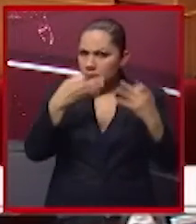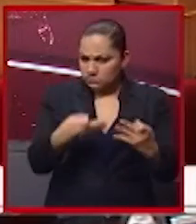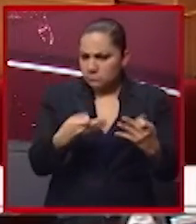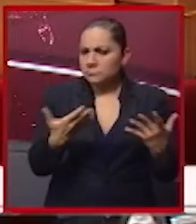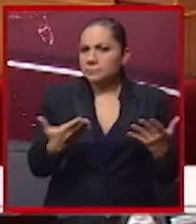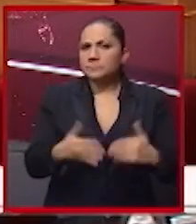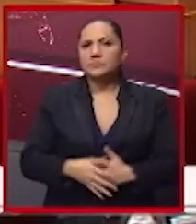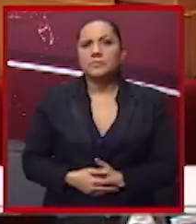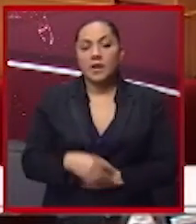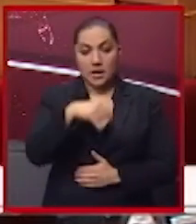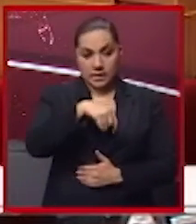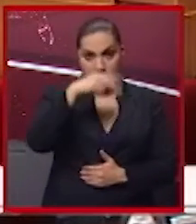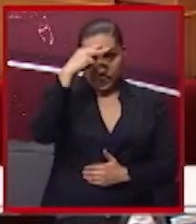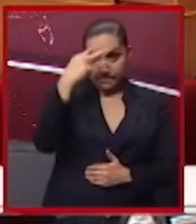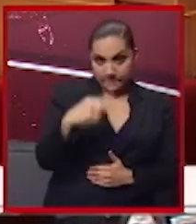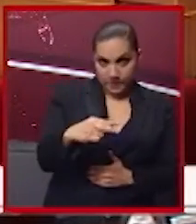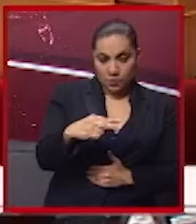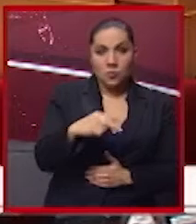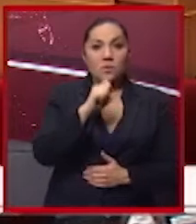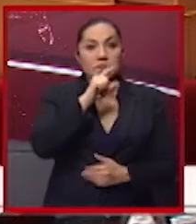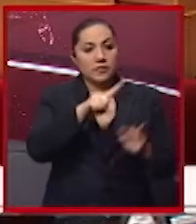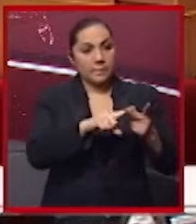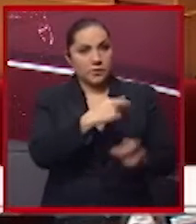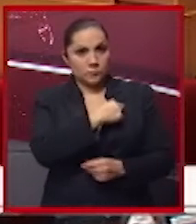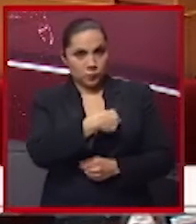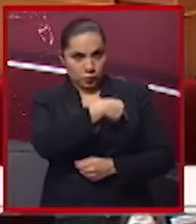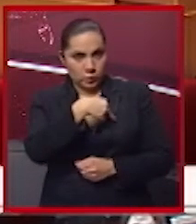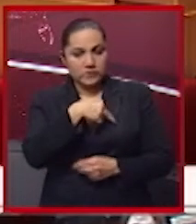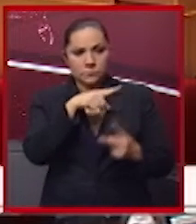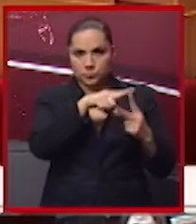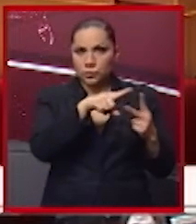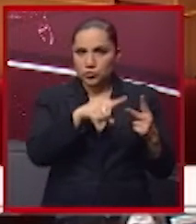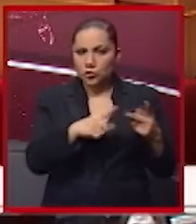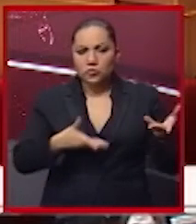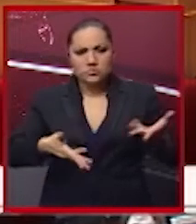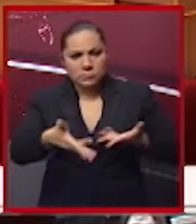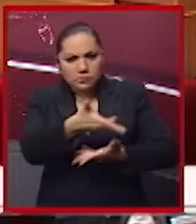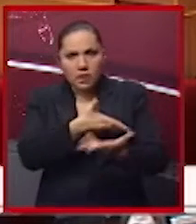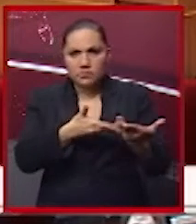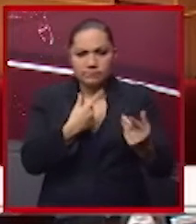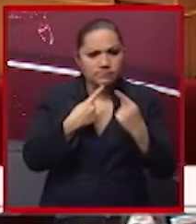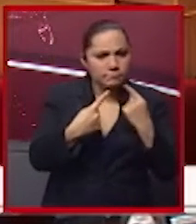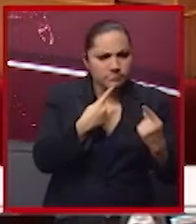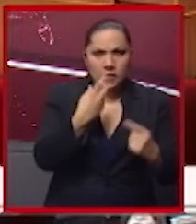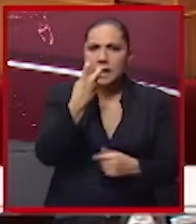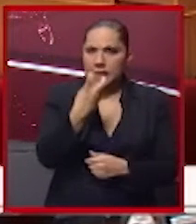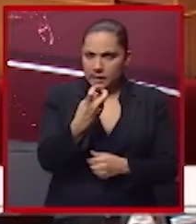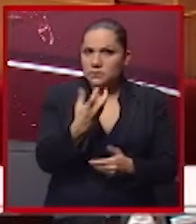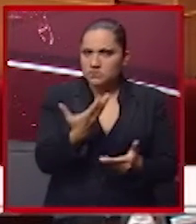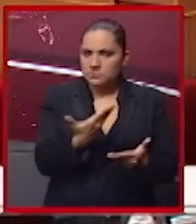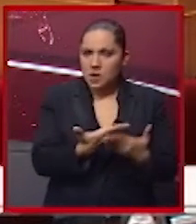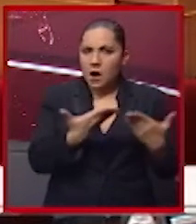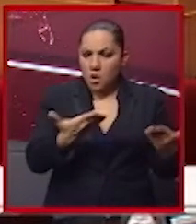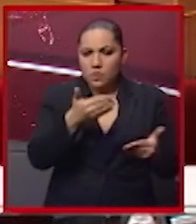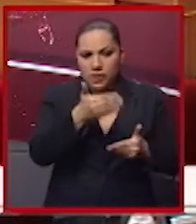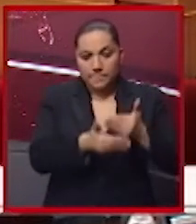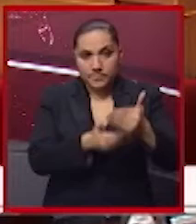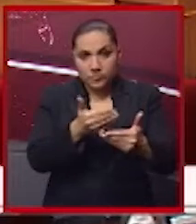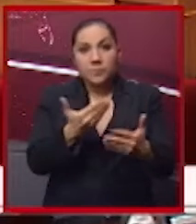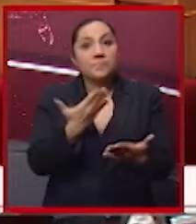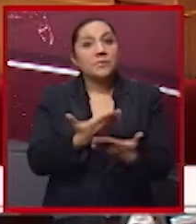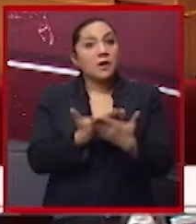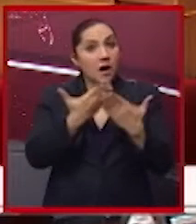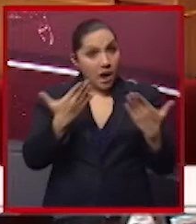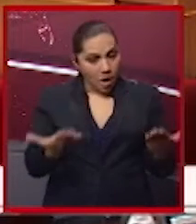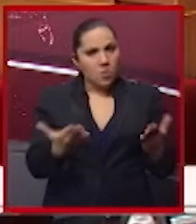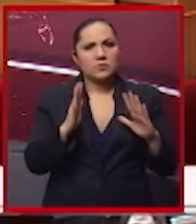México, junto con Suiza, fue uno de los cofacilitadores y conductores de este proceso que hoy ha generado el primer instrumento